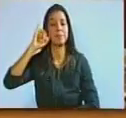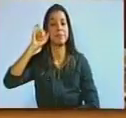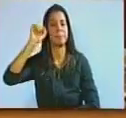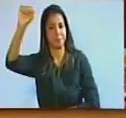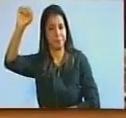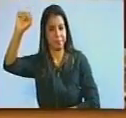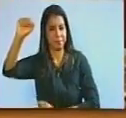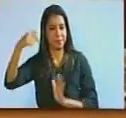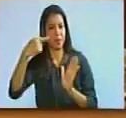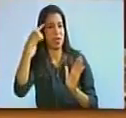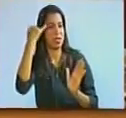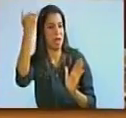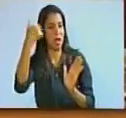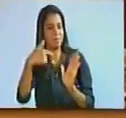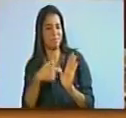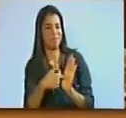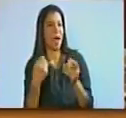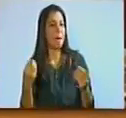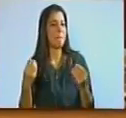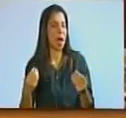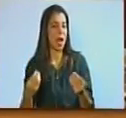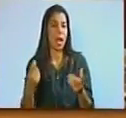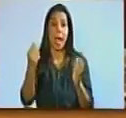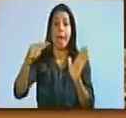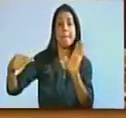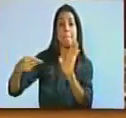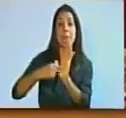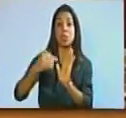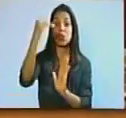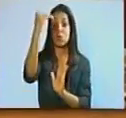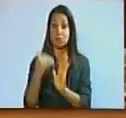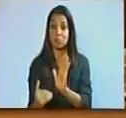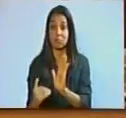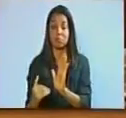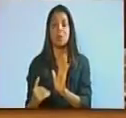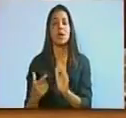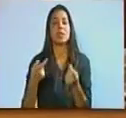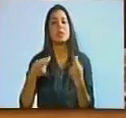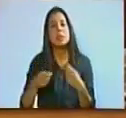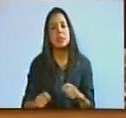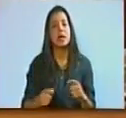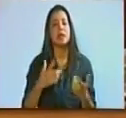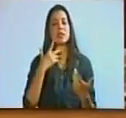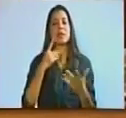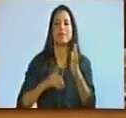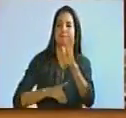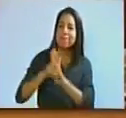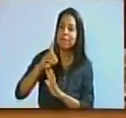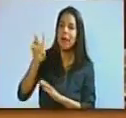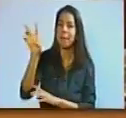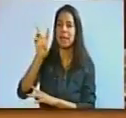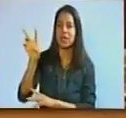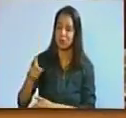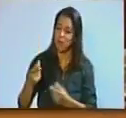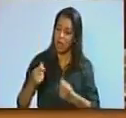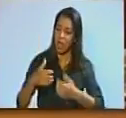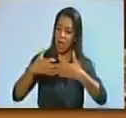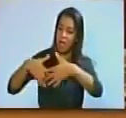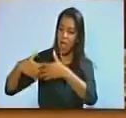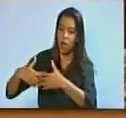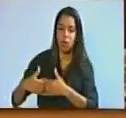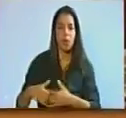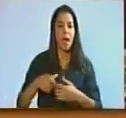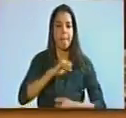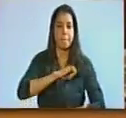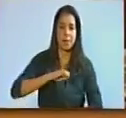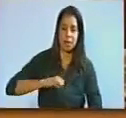justamente que procura la protección del pueblo de Venezuela, que procura también el desarrollo de las fuerzas económicas, tanto públicas